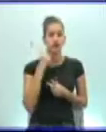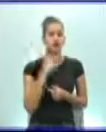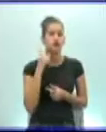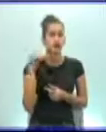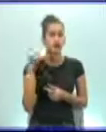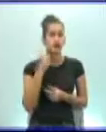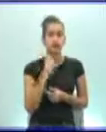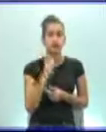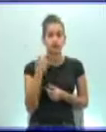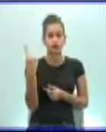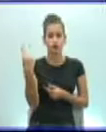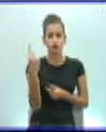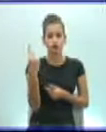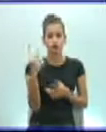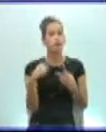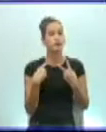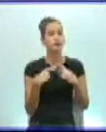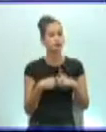supuesto lo vamos a resolver en clases.